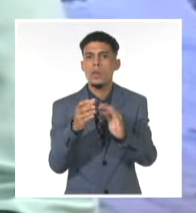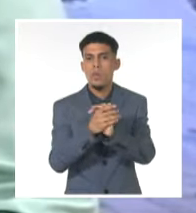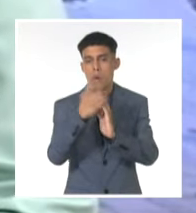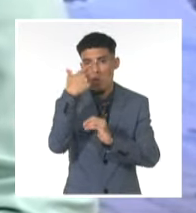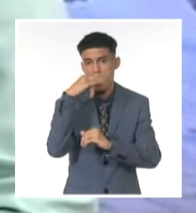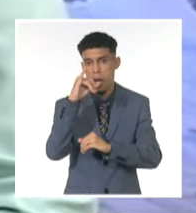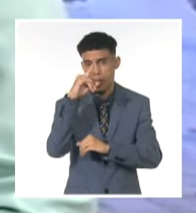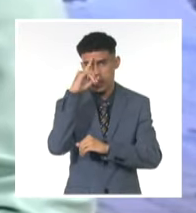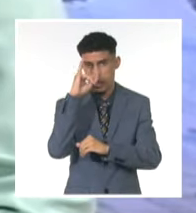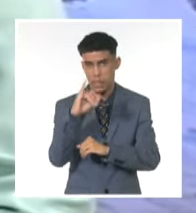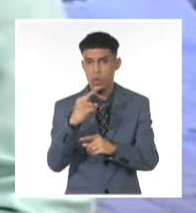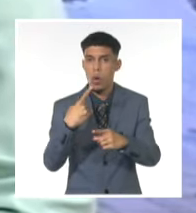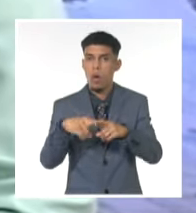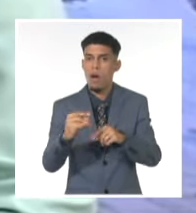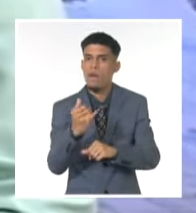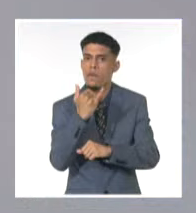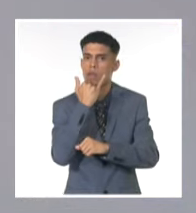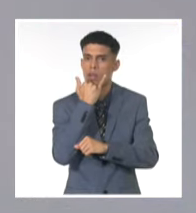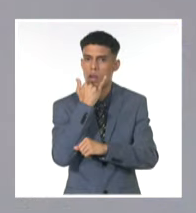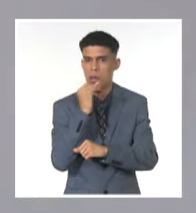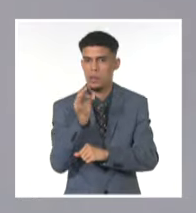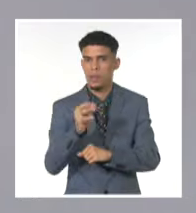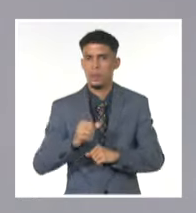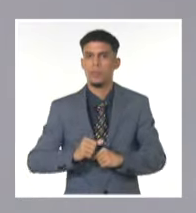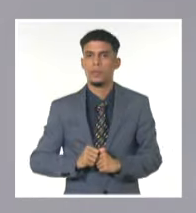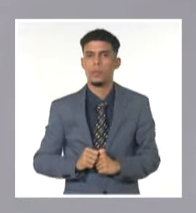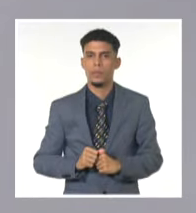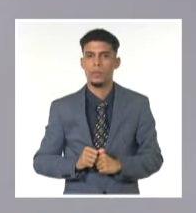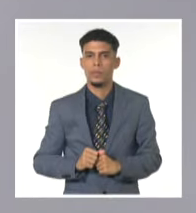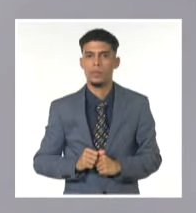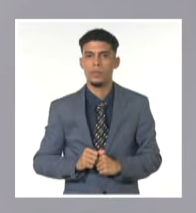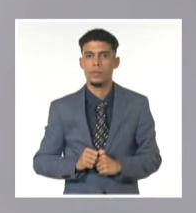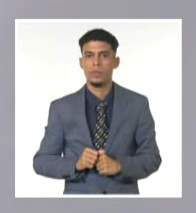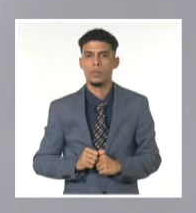de los afectados tras el paso de Oscar.